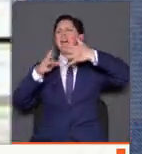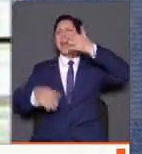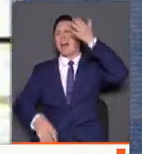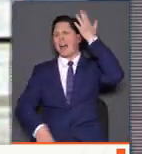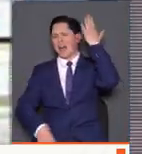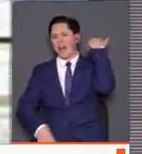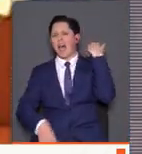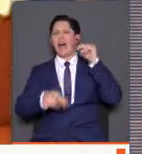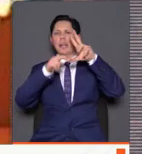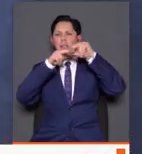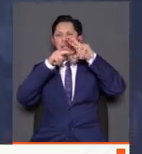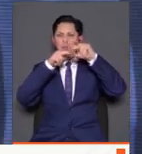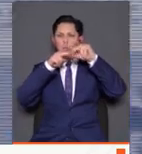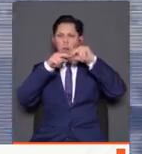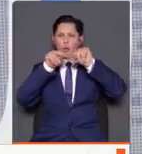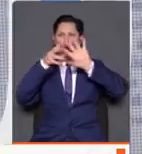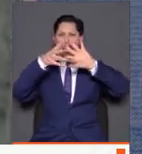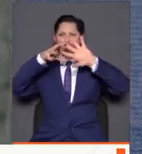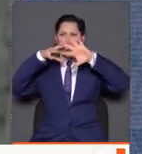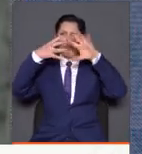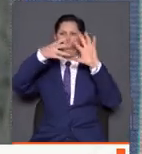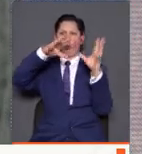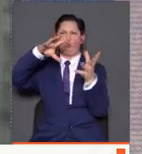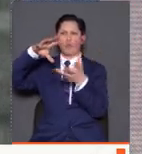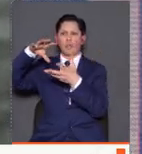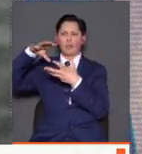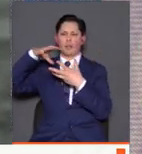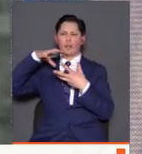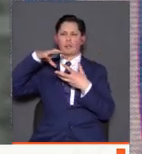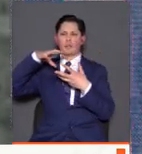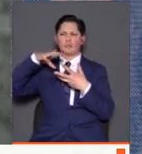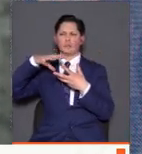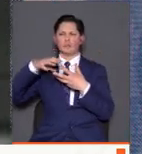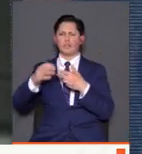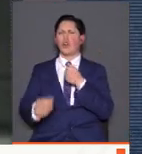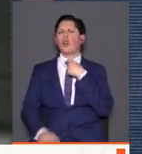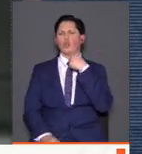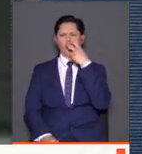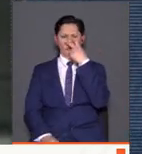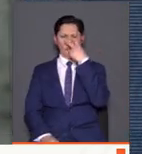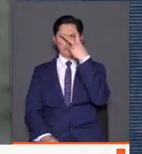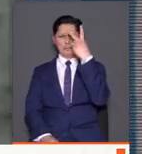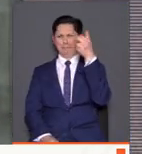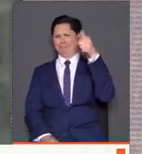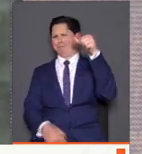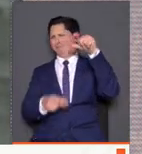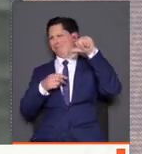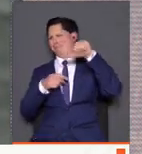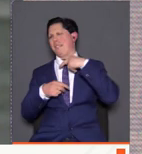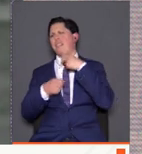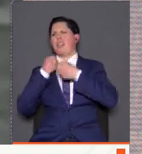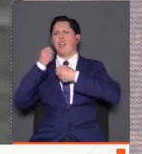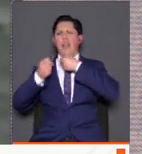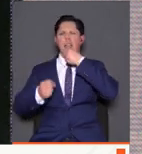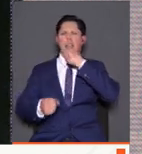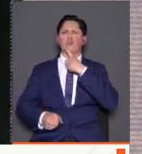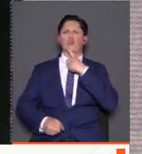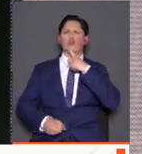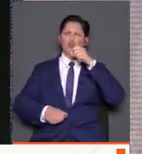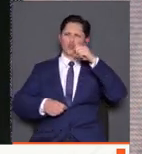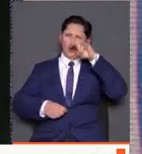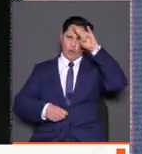televisión chilena y mundial. Fino y entrampado le conocí, era el torero de más.